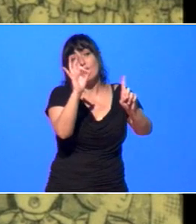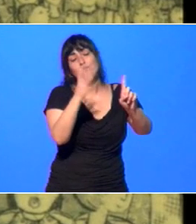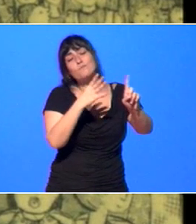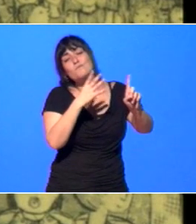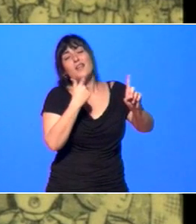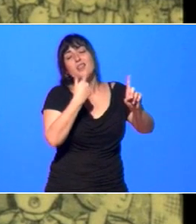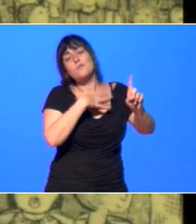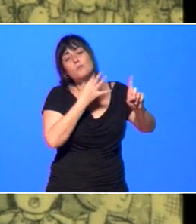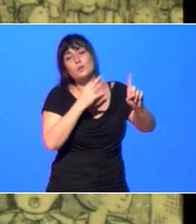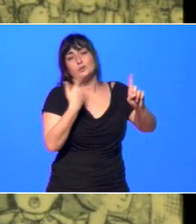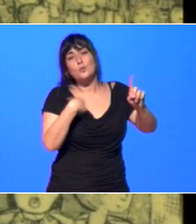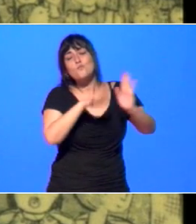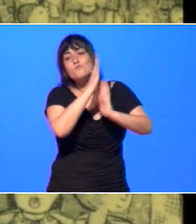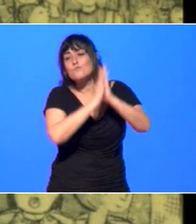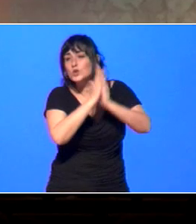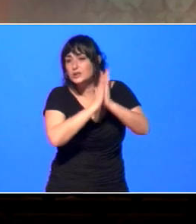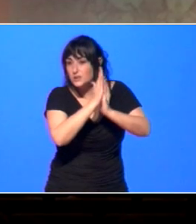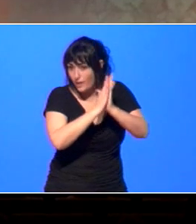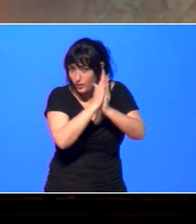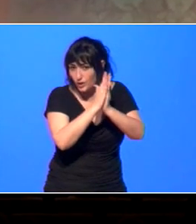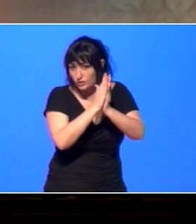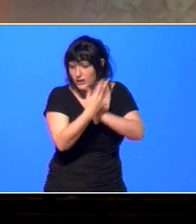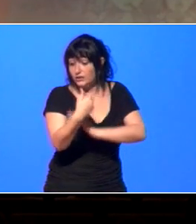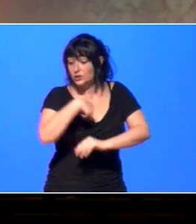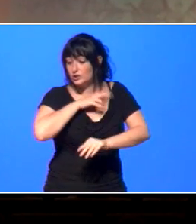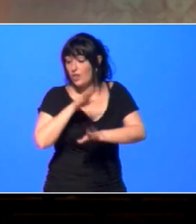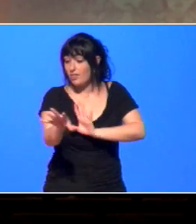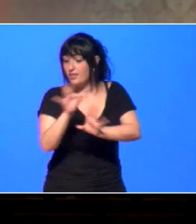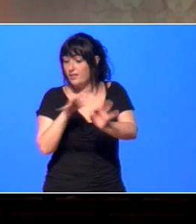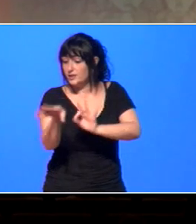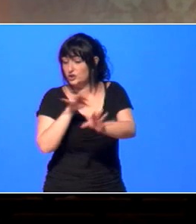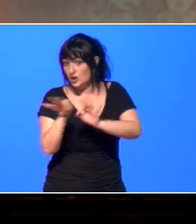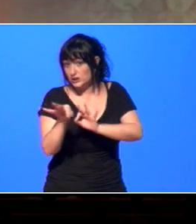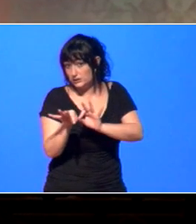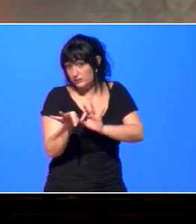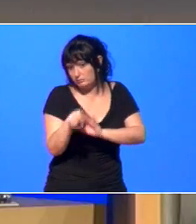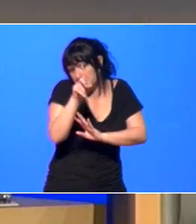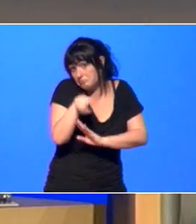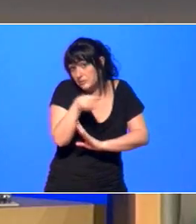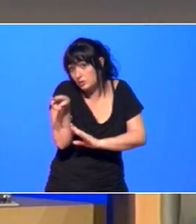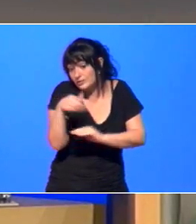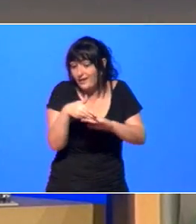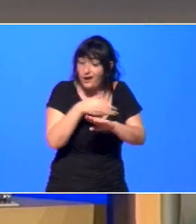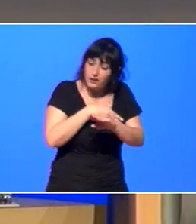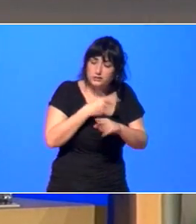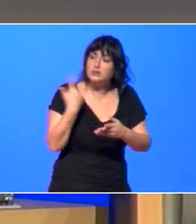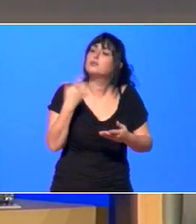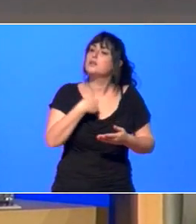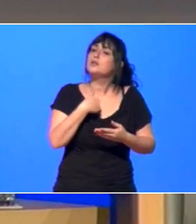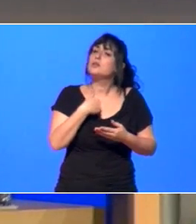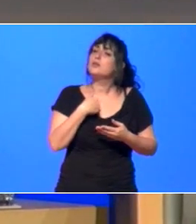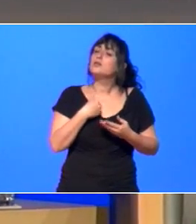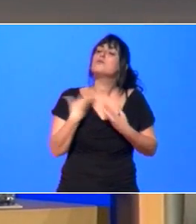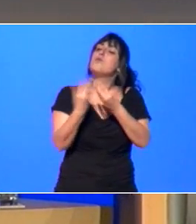que debería estar detrás de las decisiones que tomemos o que dejemos de tomar. cómo queremos vivir juntos, si queremos vivir